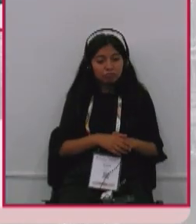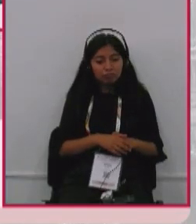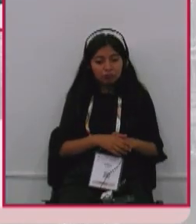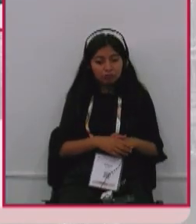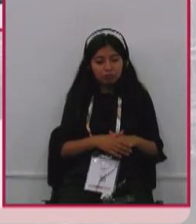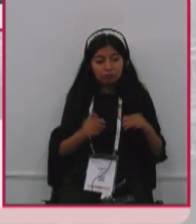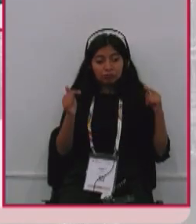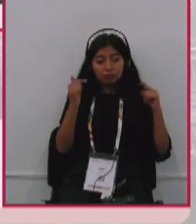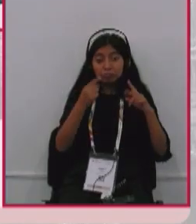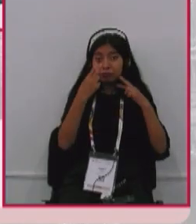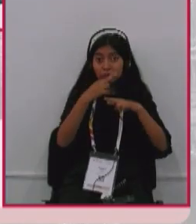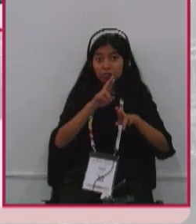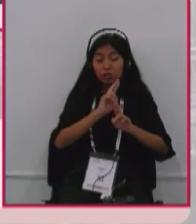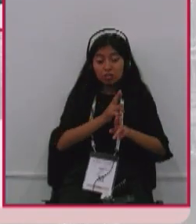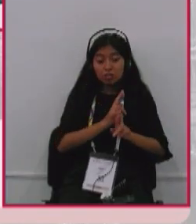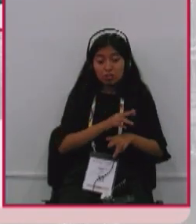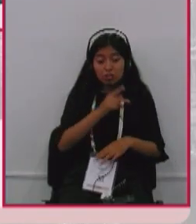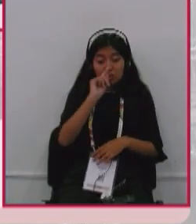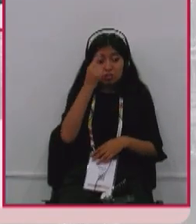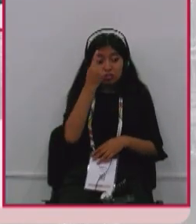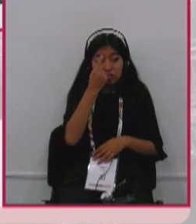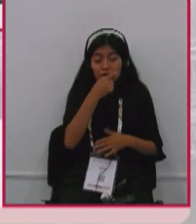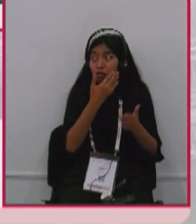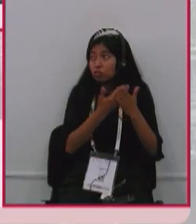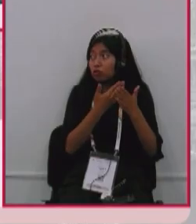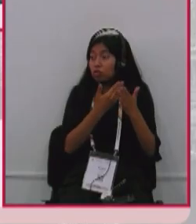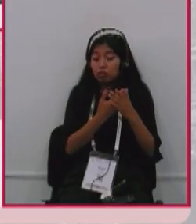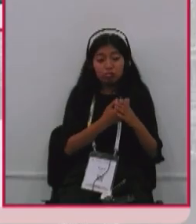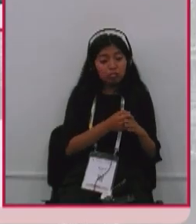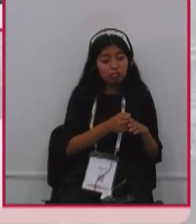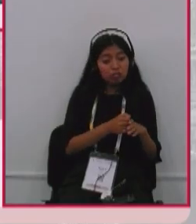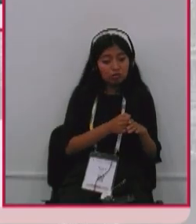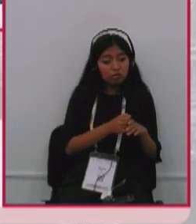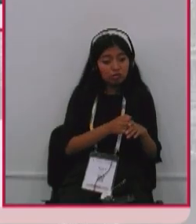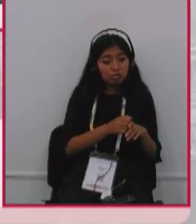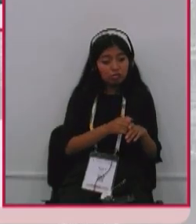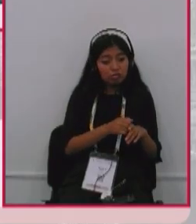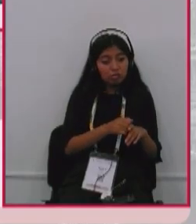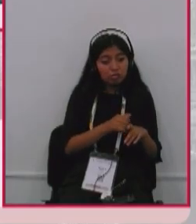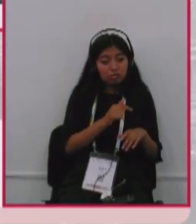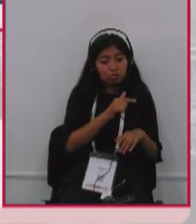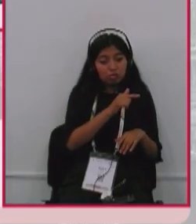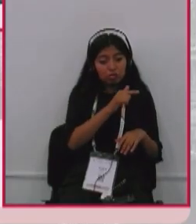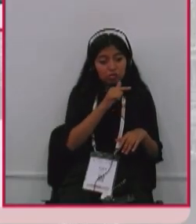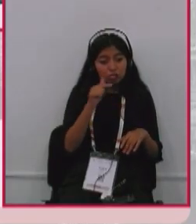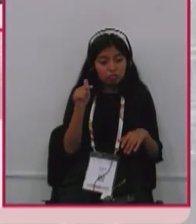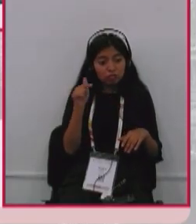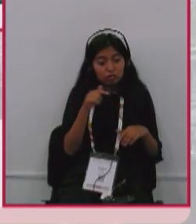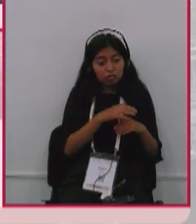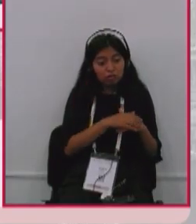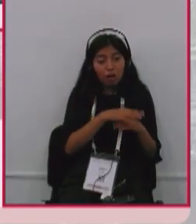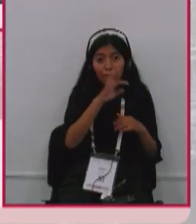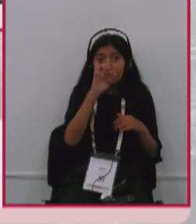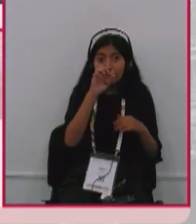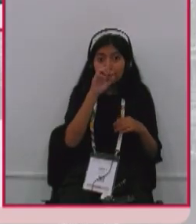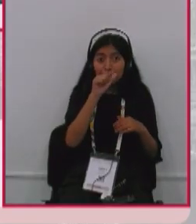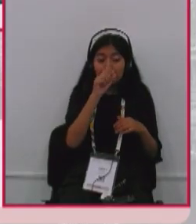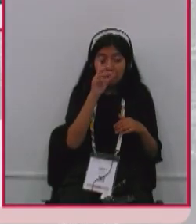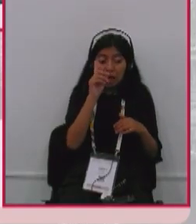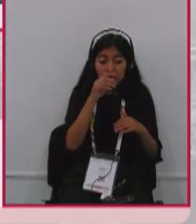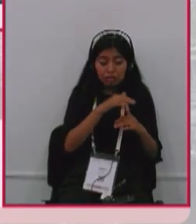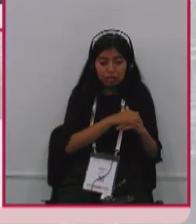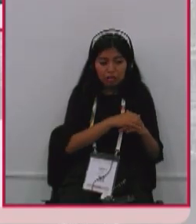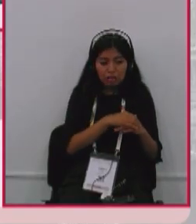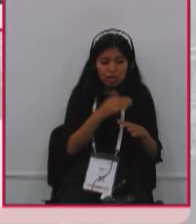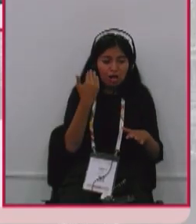Acá vemos los resultados de la primera prueba piloto. Este es Carachugo Pad. Es un pad, uno de los pads más antiguos que